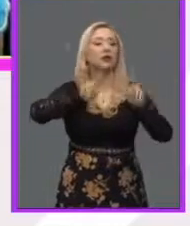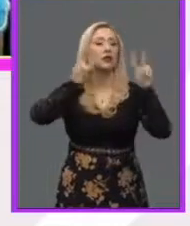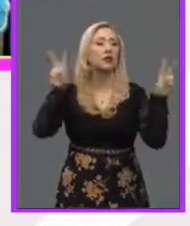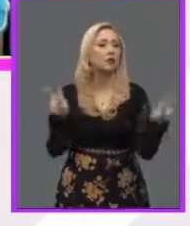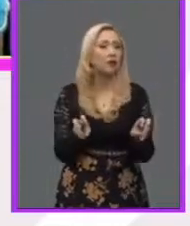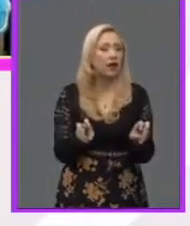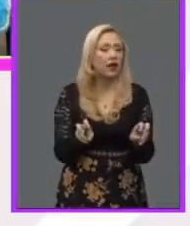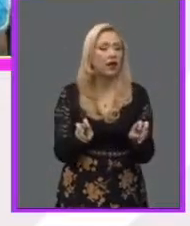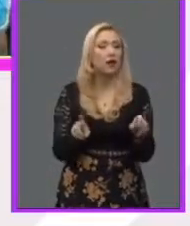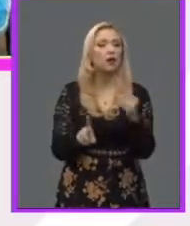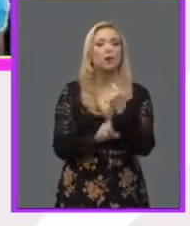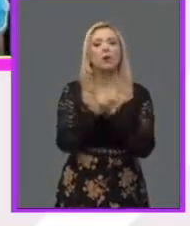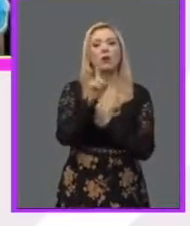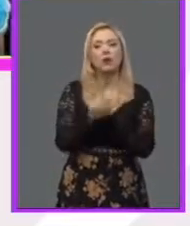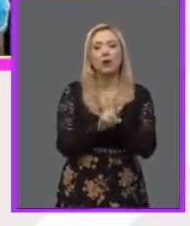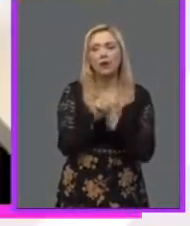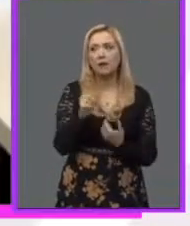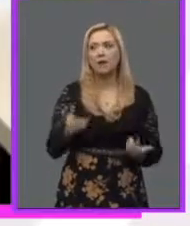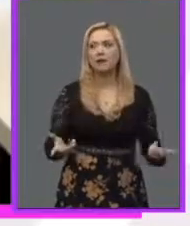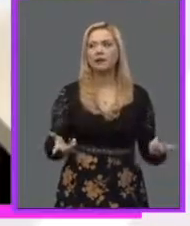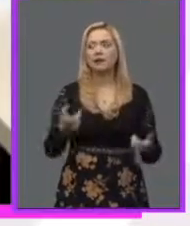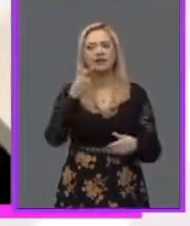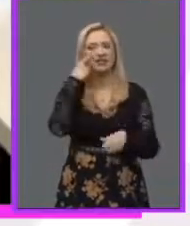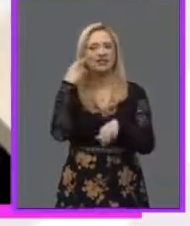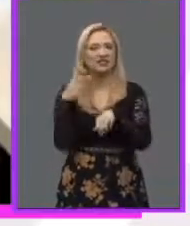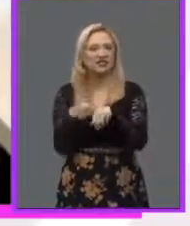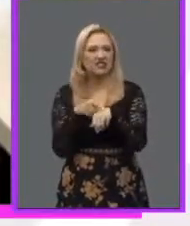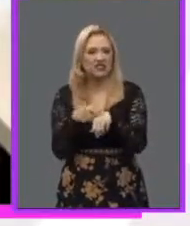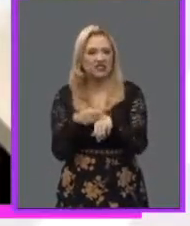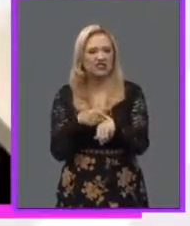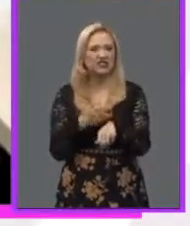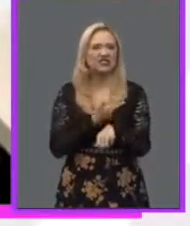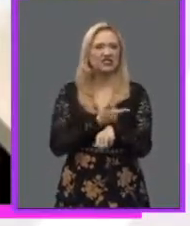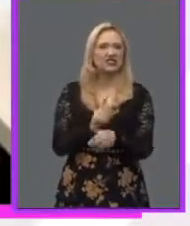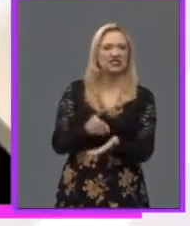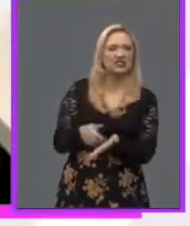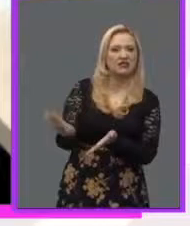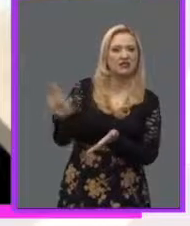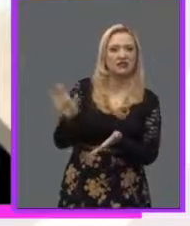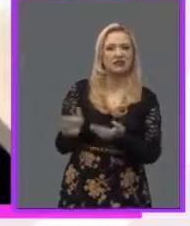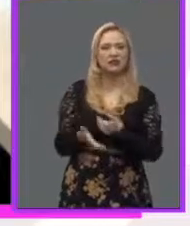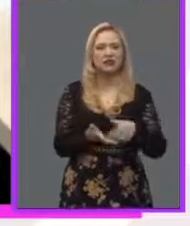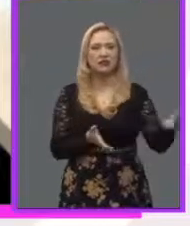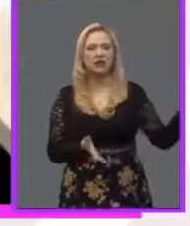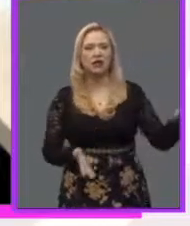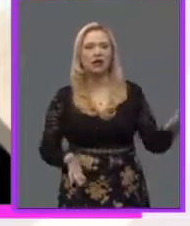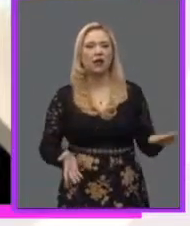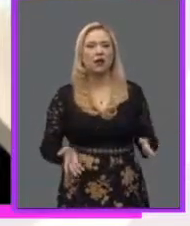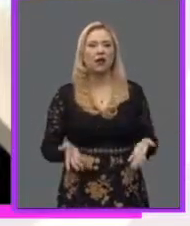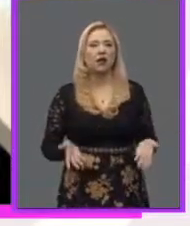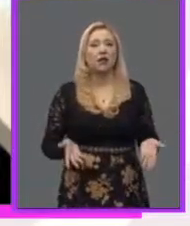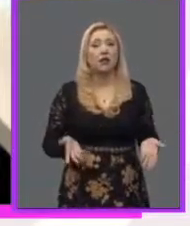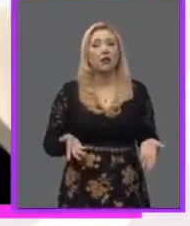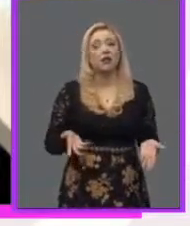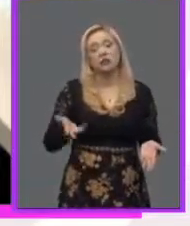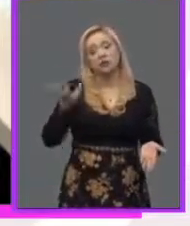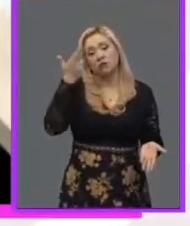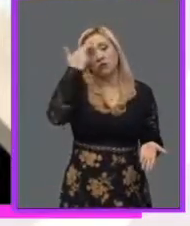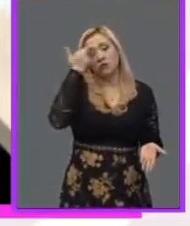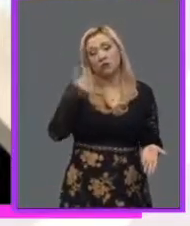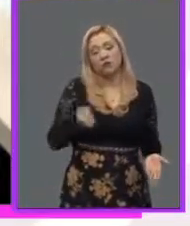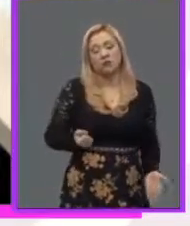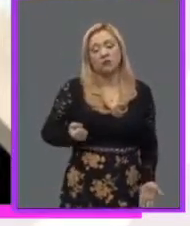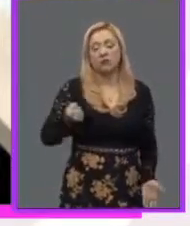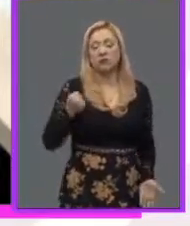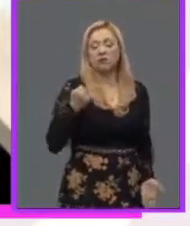tema de los conflictos, digamos, raciales, espaciales, en el sentido de que el racismo se utiliza para justificar la